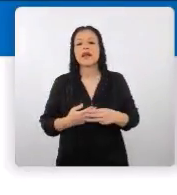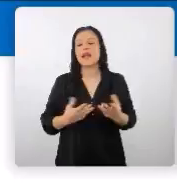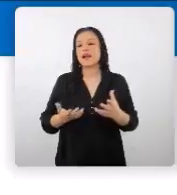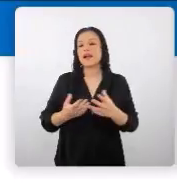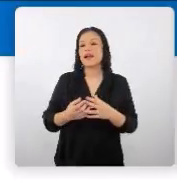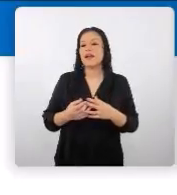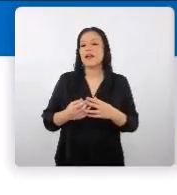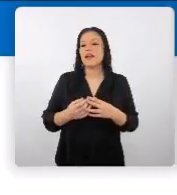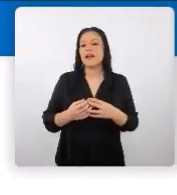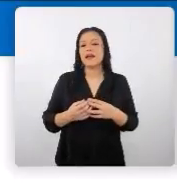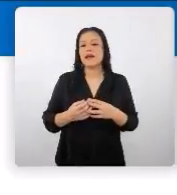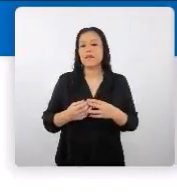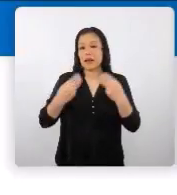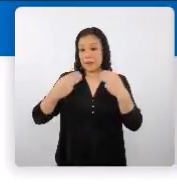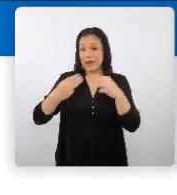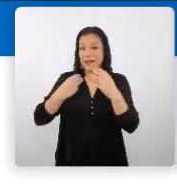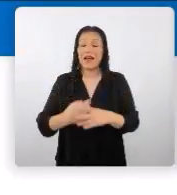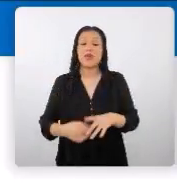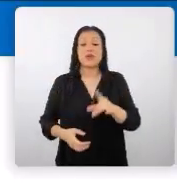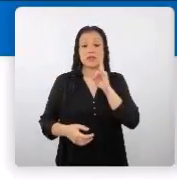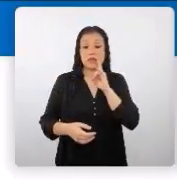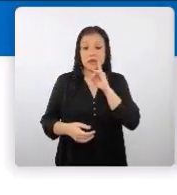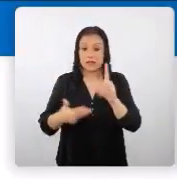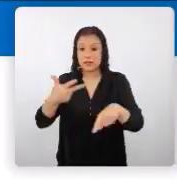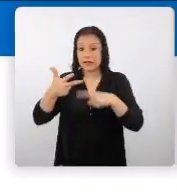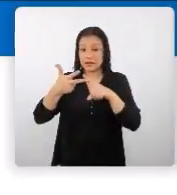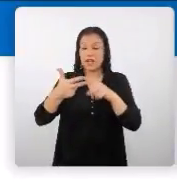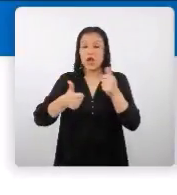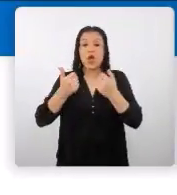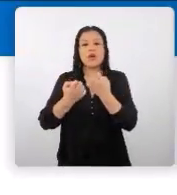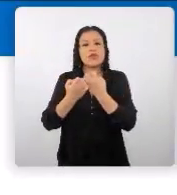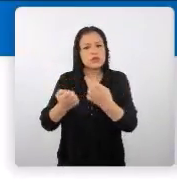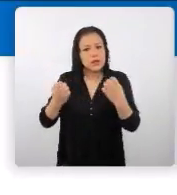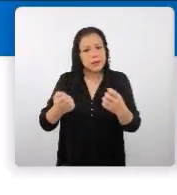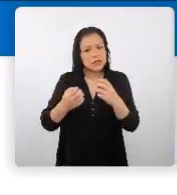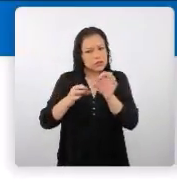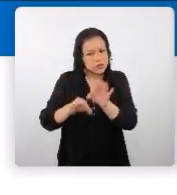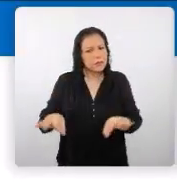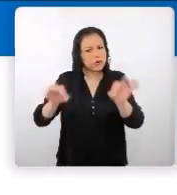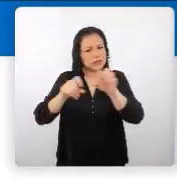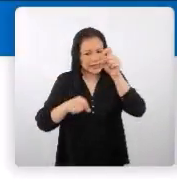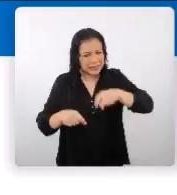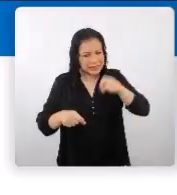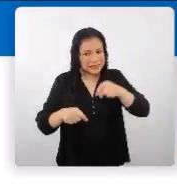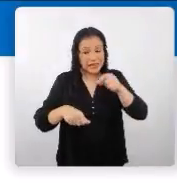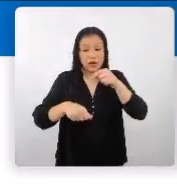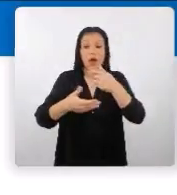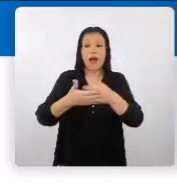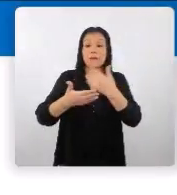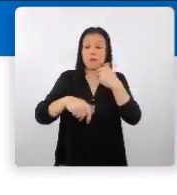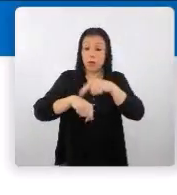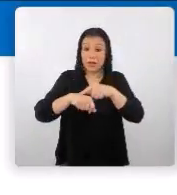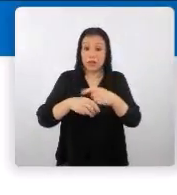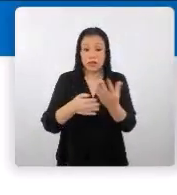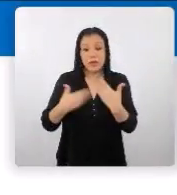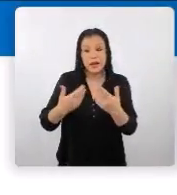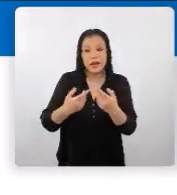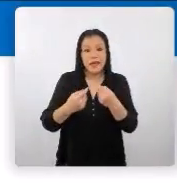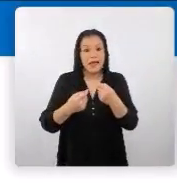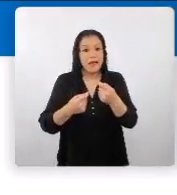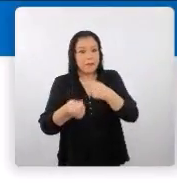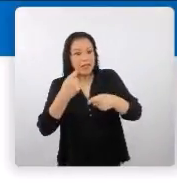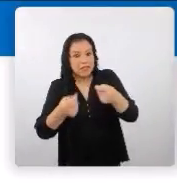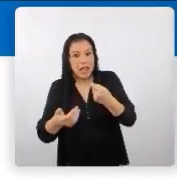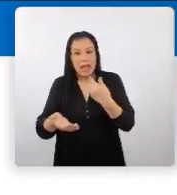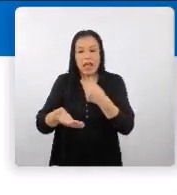estadounidense. ¿Qué elementos claves hay que tener en cuenta en una negociación exitosa? ¿Qué